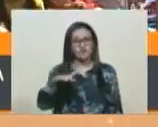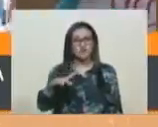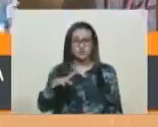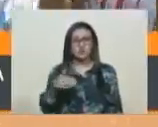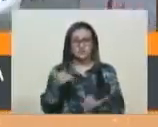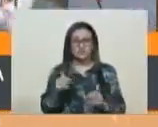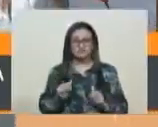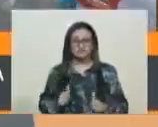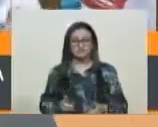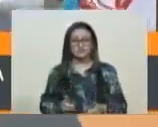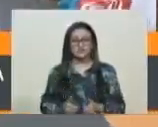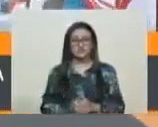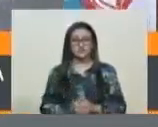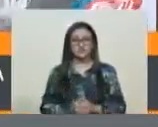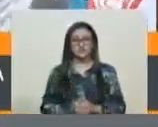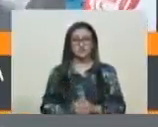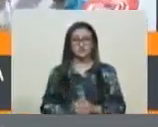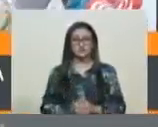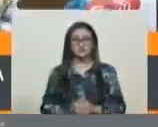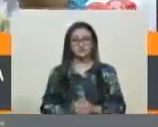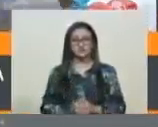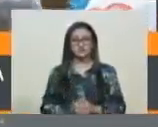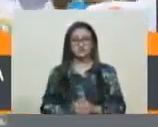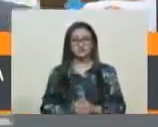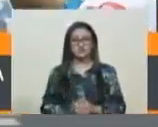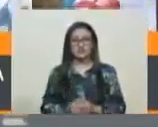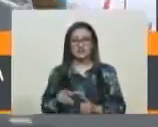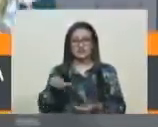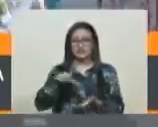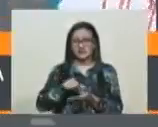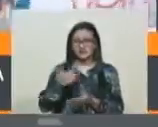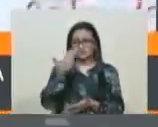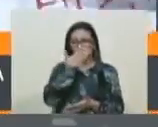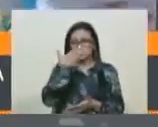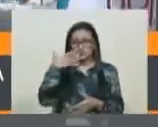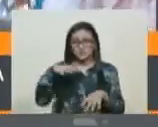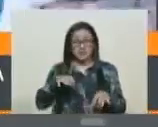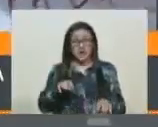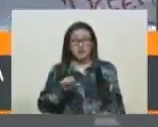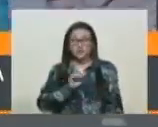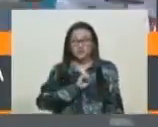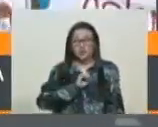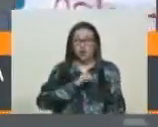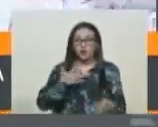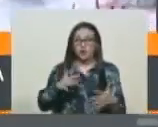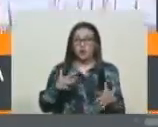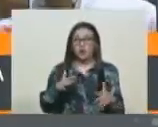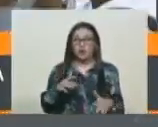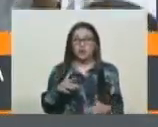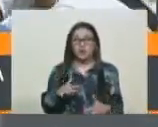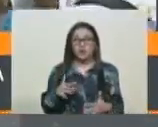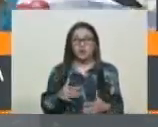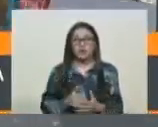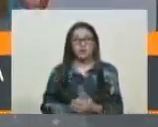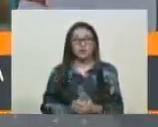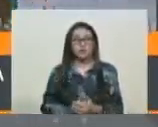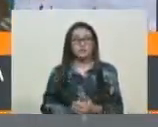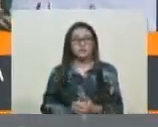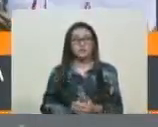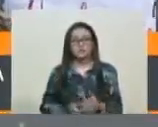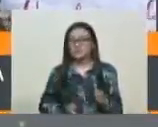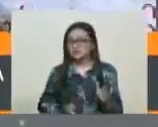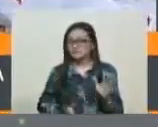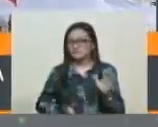activado y eso ha causado en los centros imperiales un terror que ustedes no se imaginan. Y